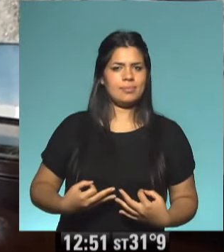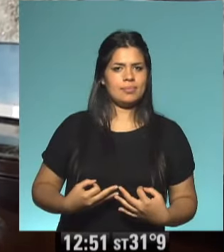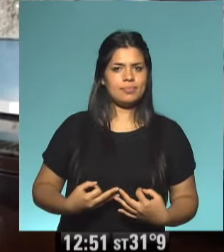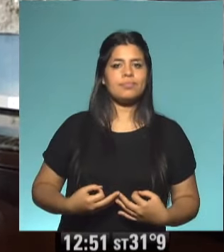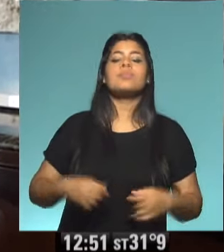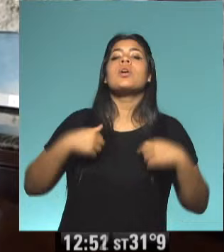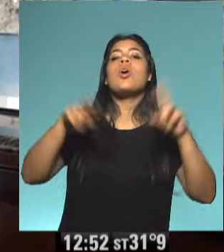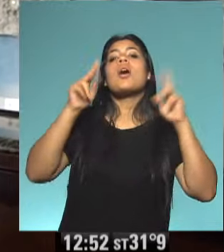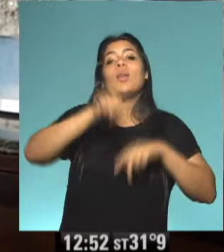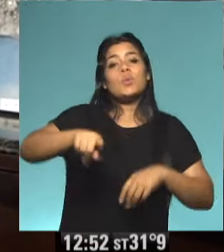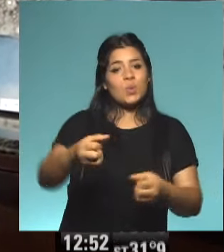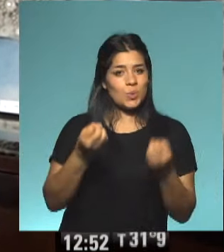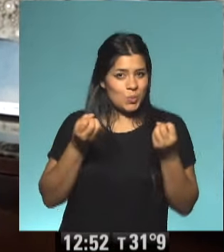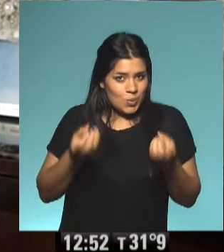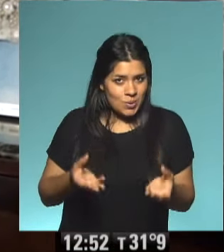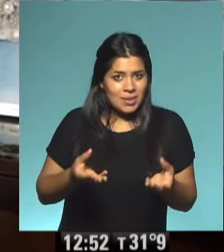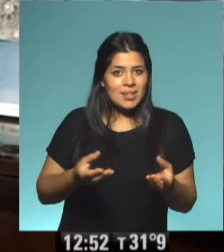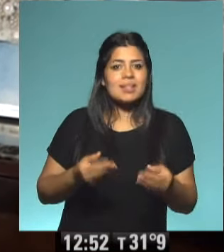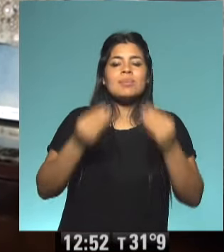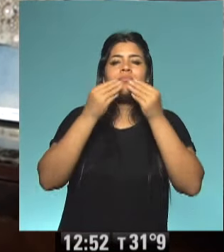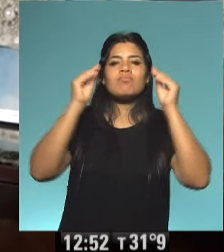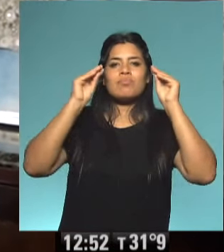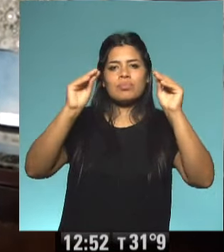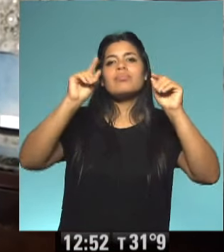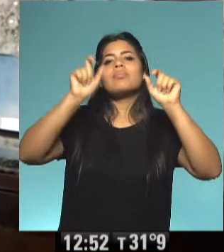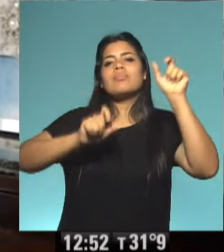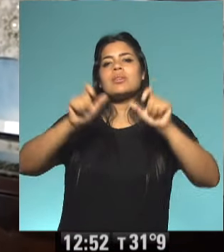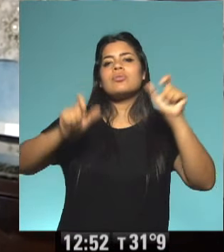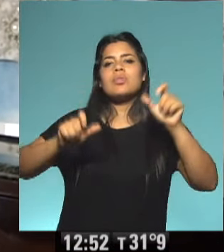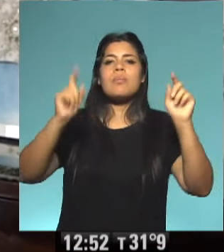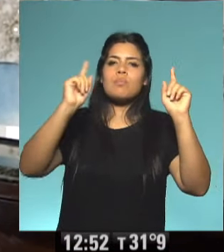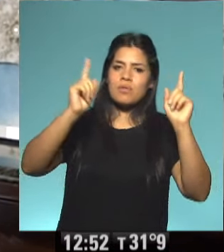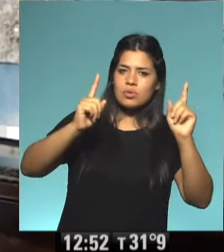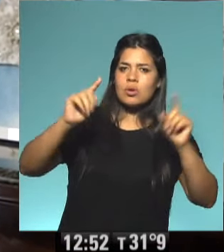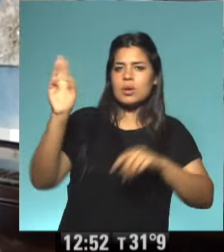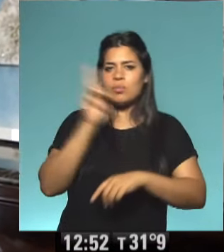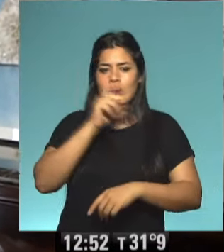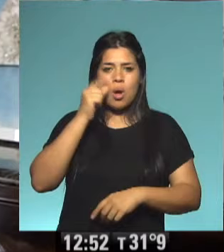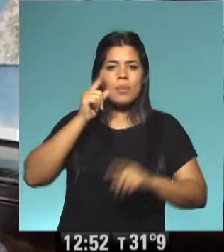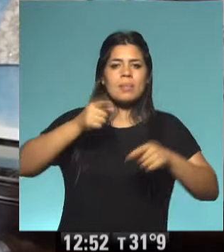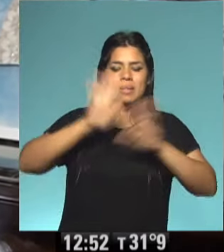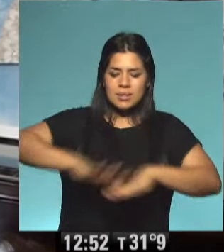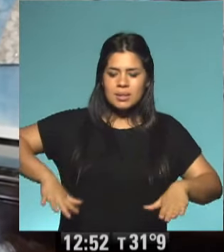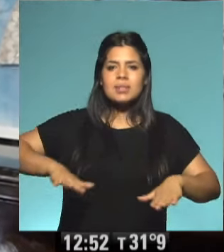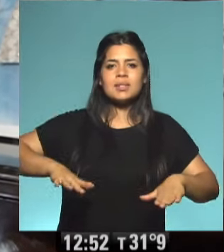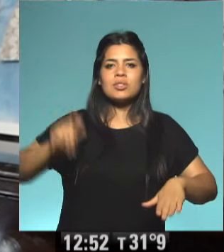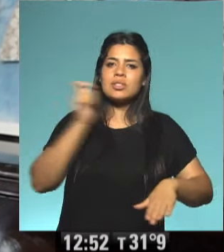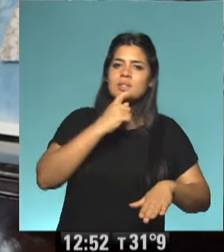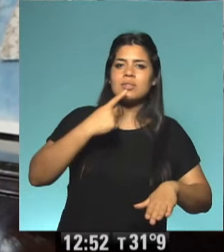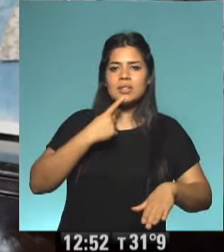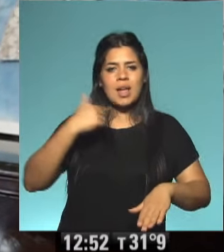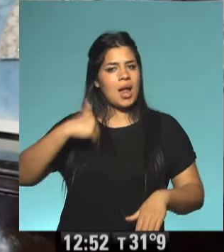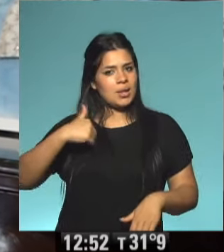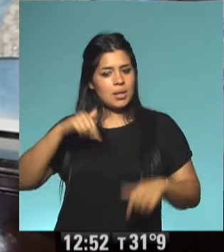¿no? Saludo especialmente a nuestros maestros y maestras y a todos nuestros chicos y chicas argentinas, ¿no?, en este año tan